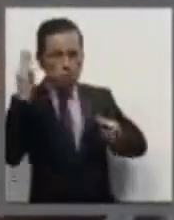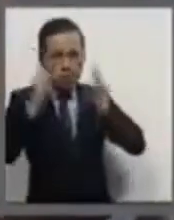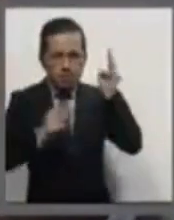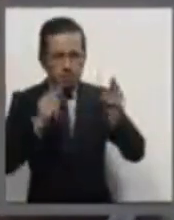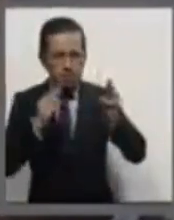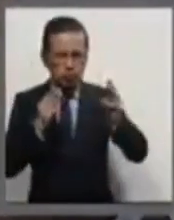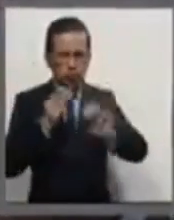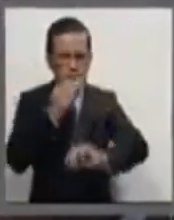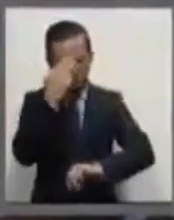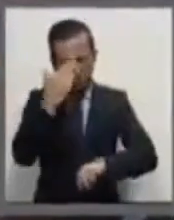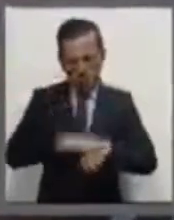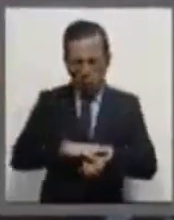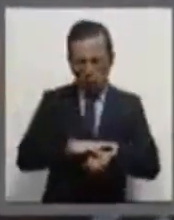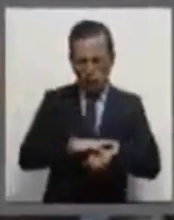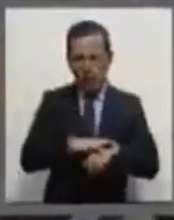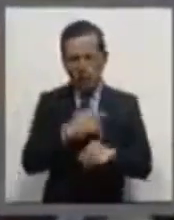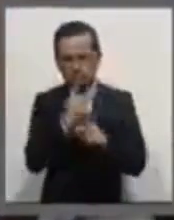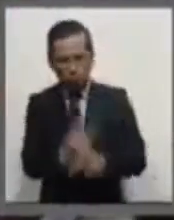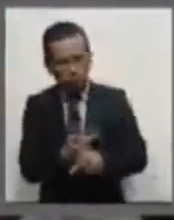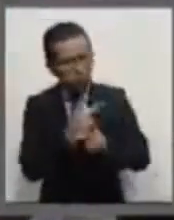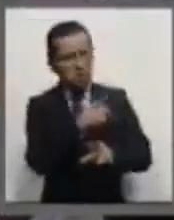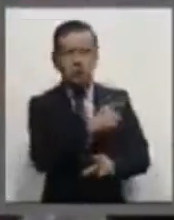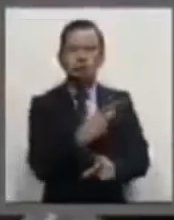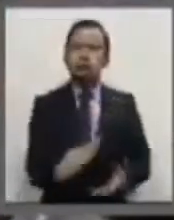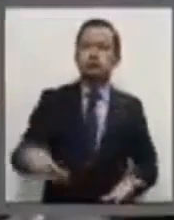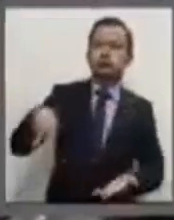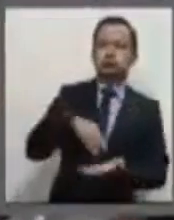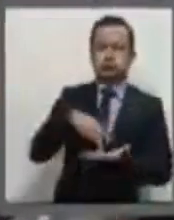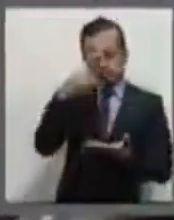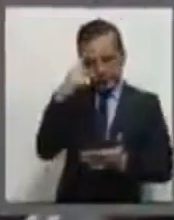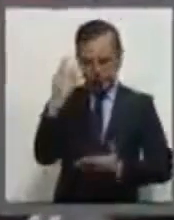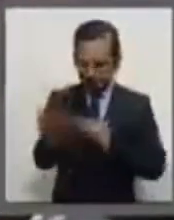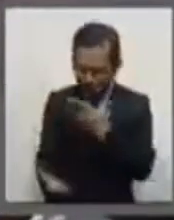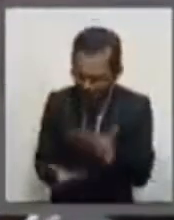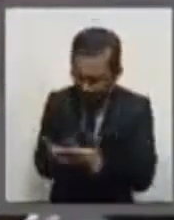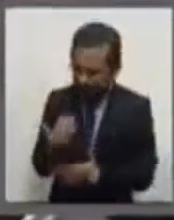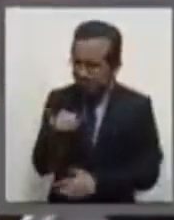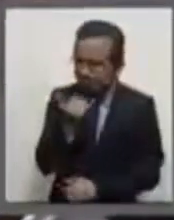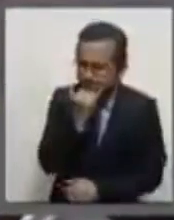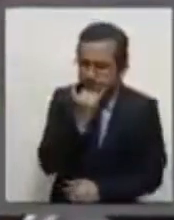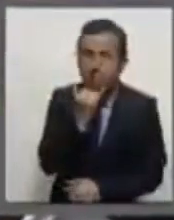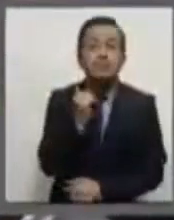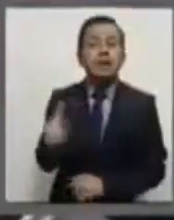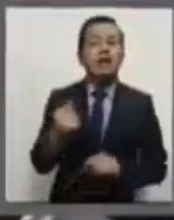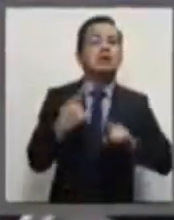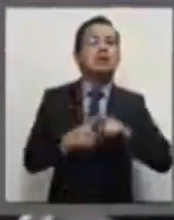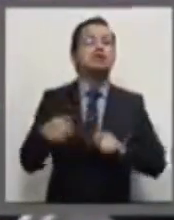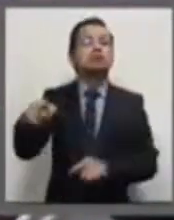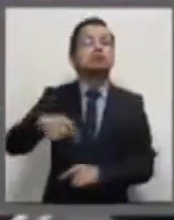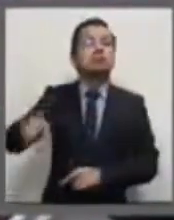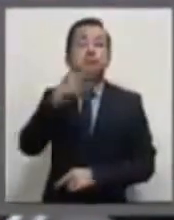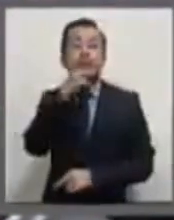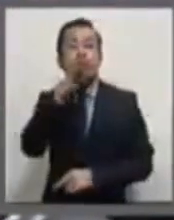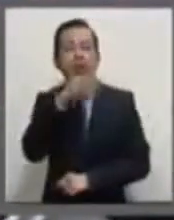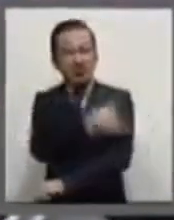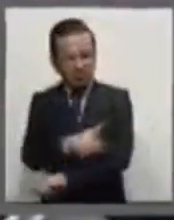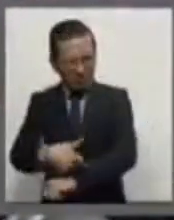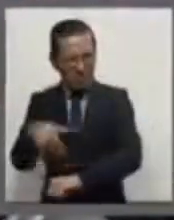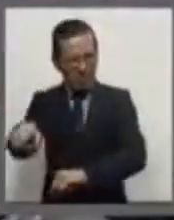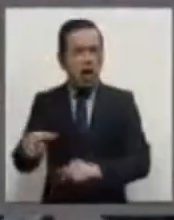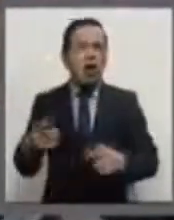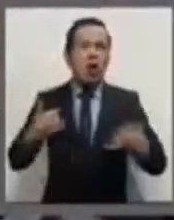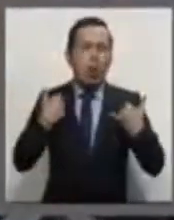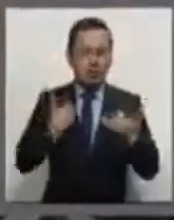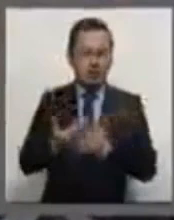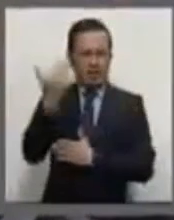del Estado mexicano a los familiares de los jóvenes desaparecidos en Tierra Blanca en el año de